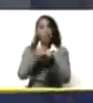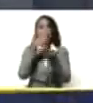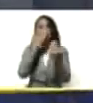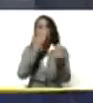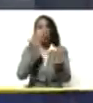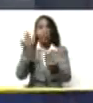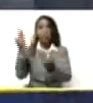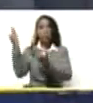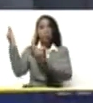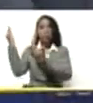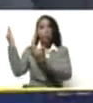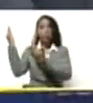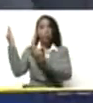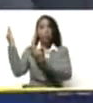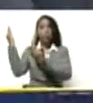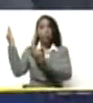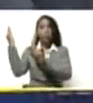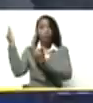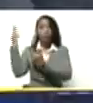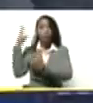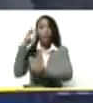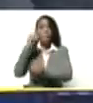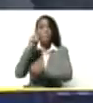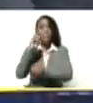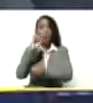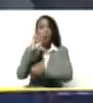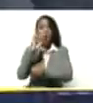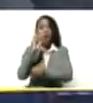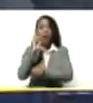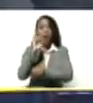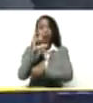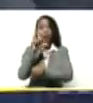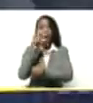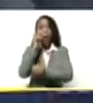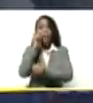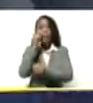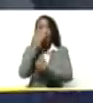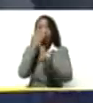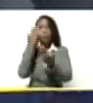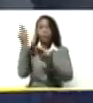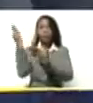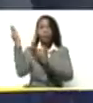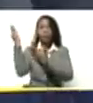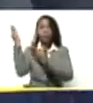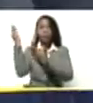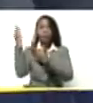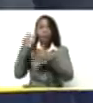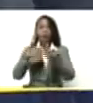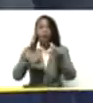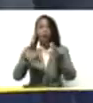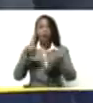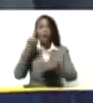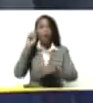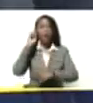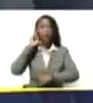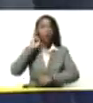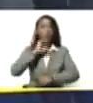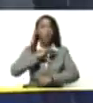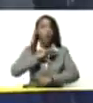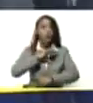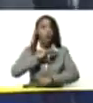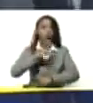luna luna creciente de cuarto creciente iluminando el cielo hermoso